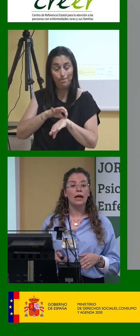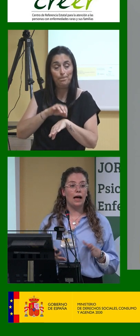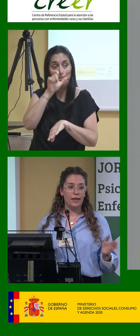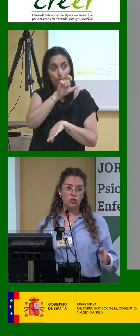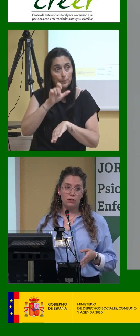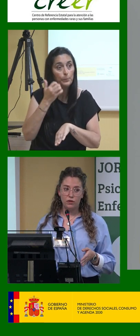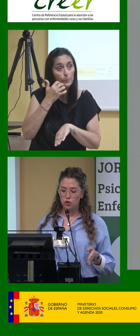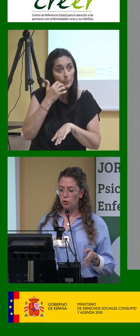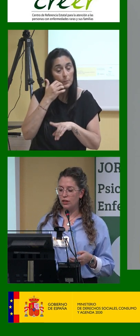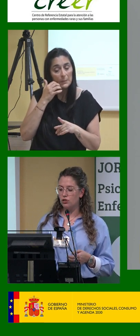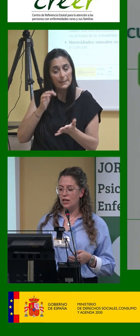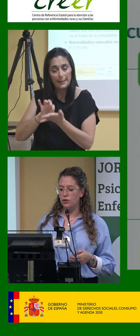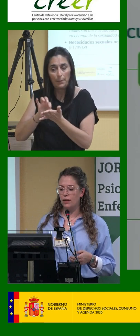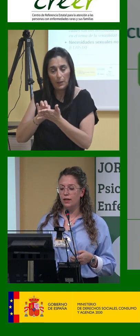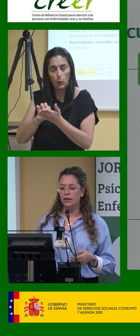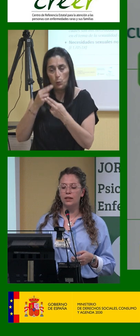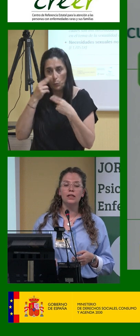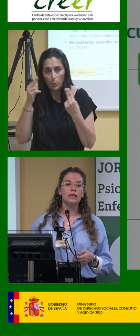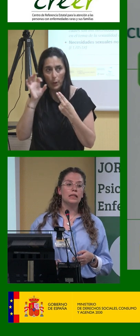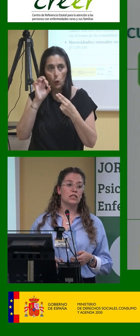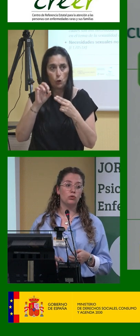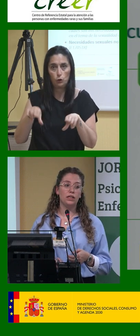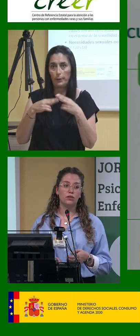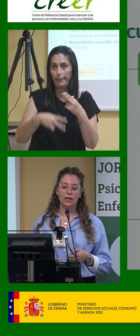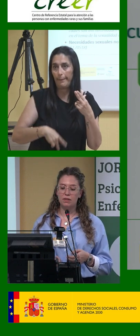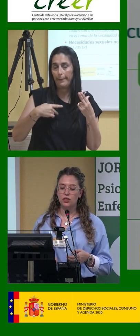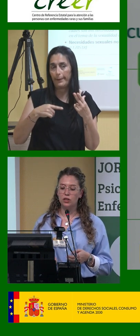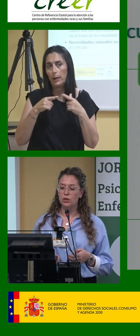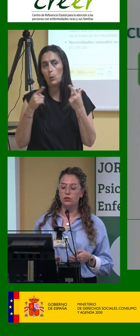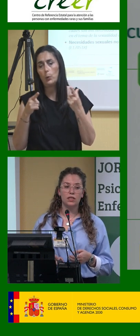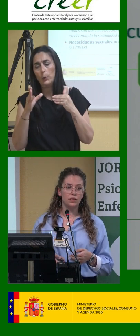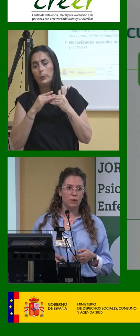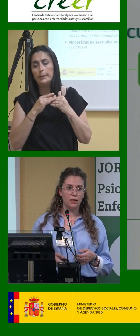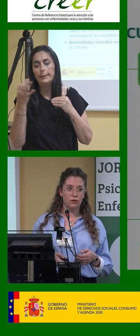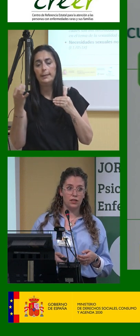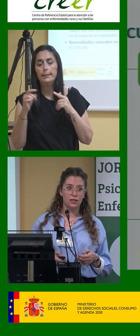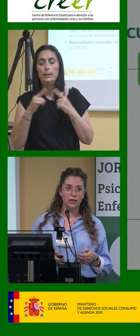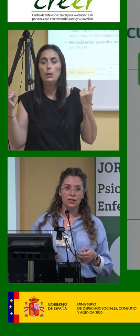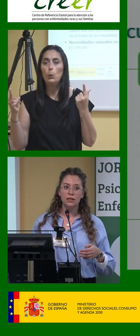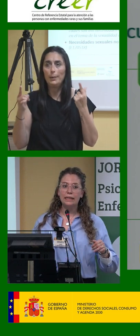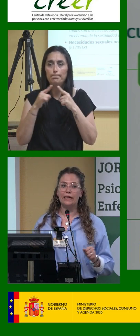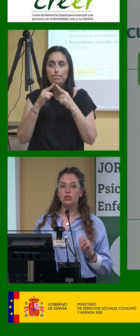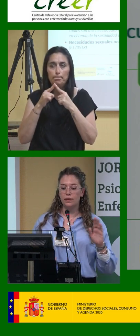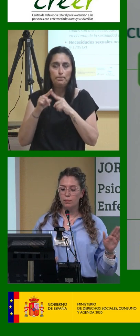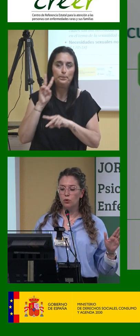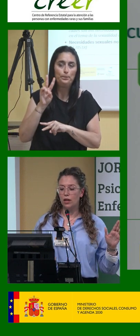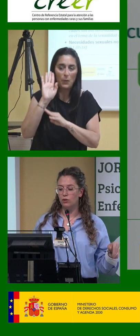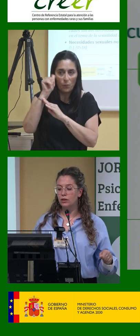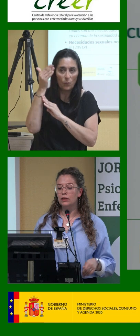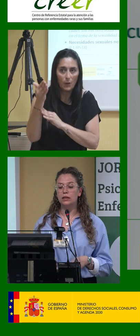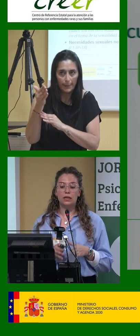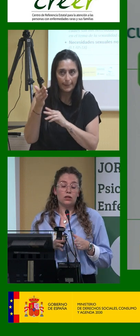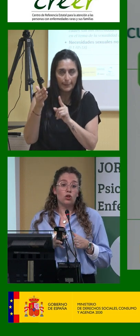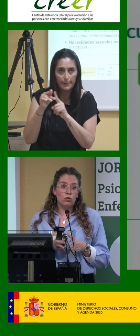rara hacia los servicios públicos y la sociedad en general, se utilizó la dimensión de cuestiones e interpretaciones externas que nos decían, por un